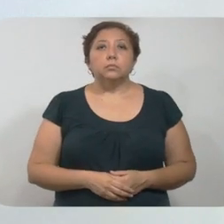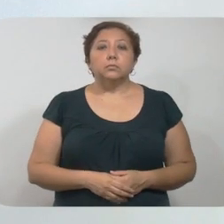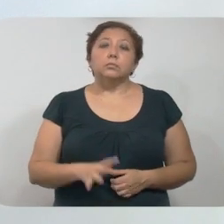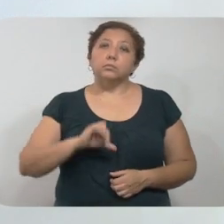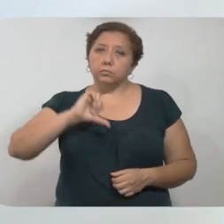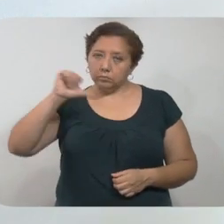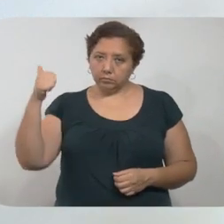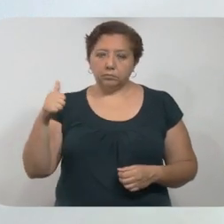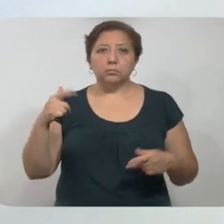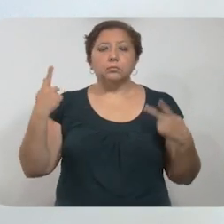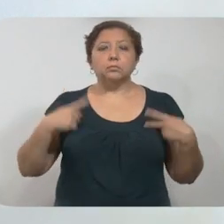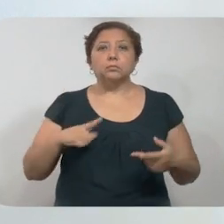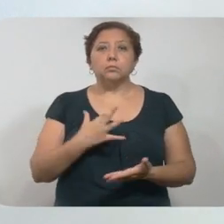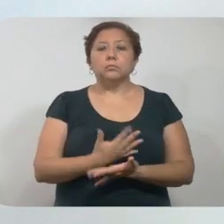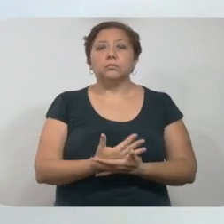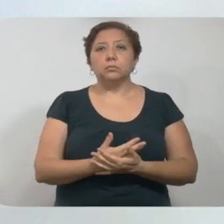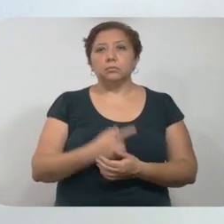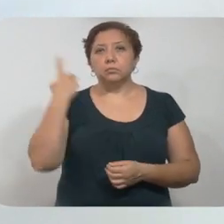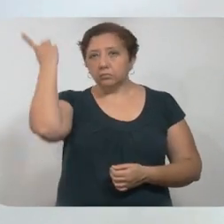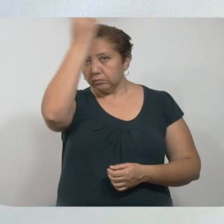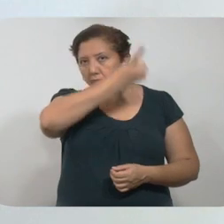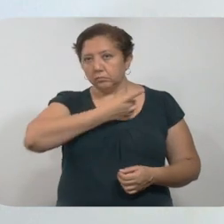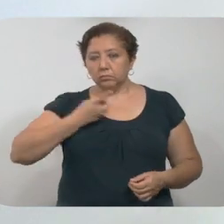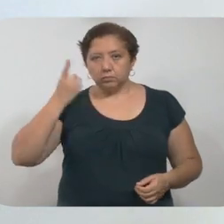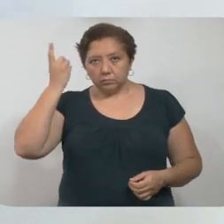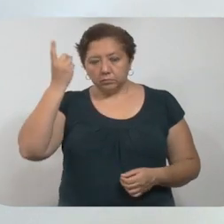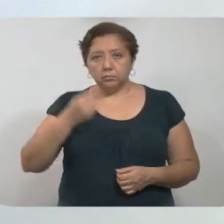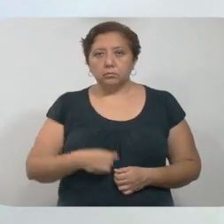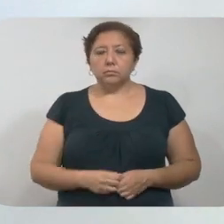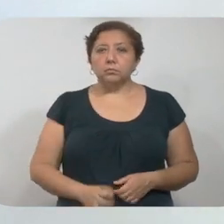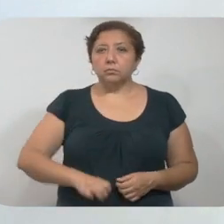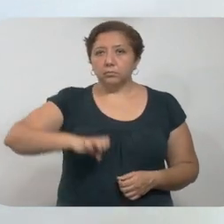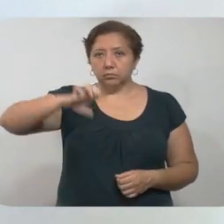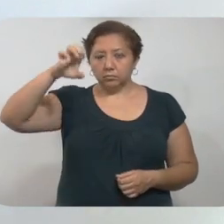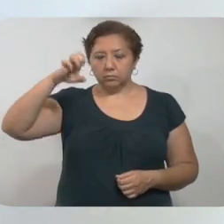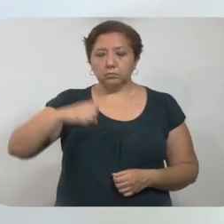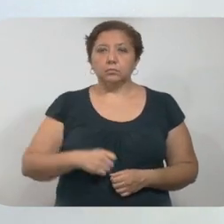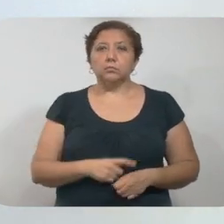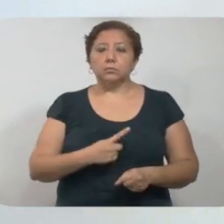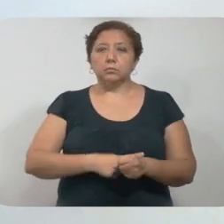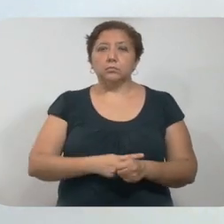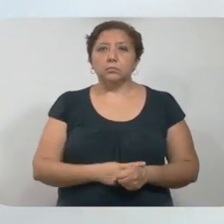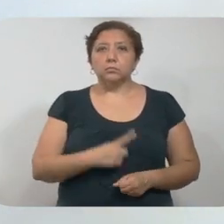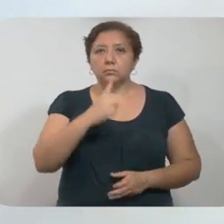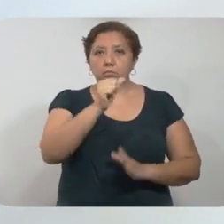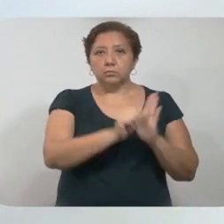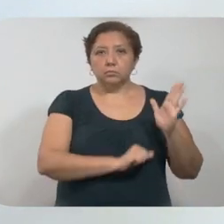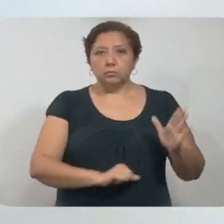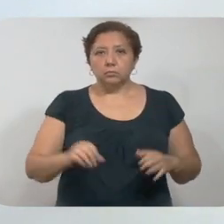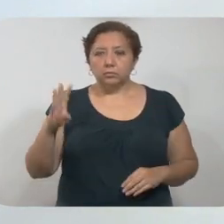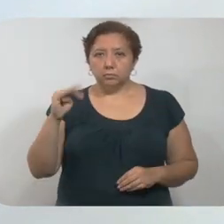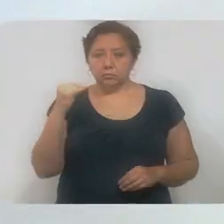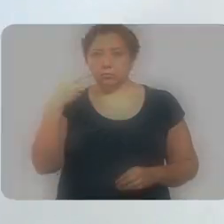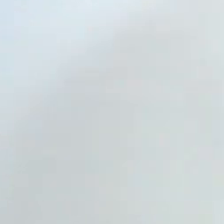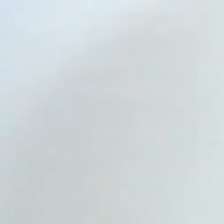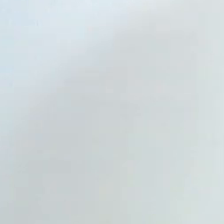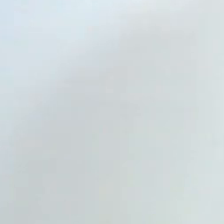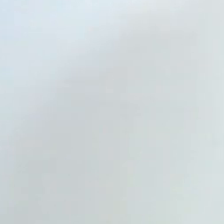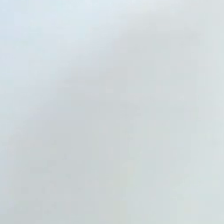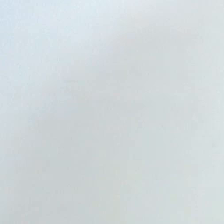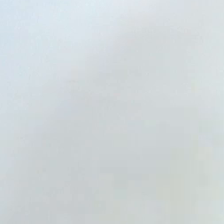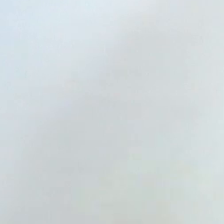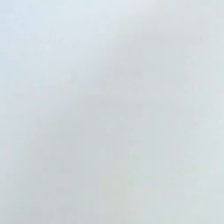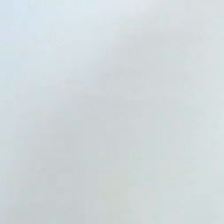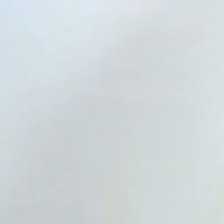Hay otros pacientes hospitalizados a la espera de diagnóstico. El rango de edad de los casos confirmados es de un mes a 98 años.